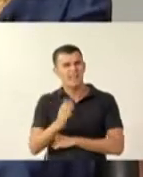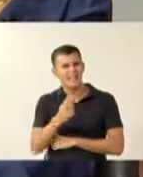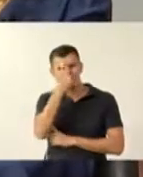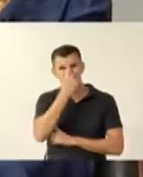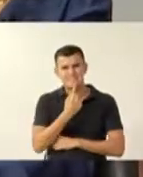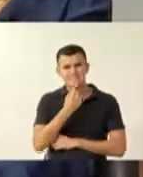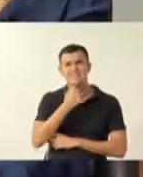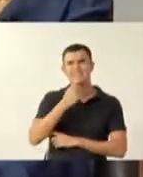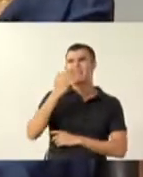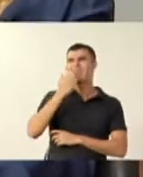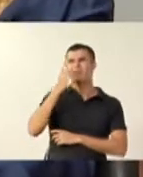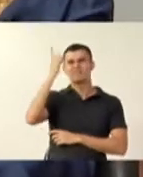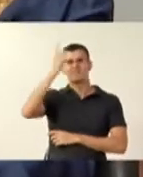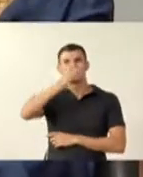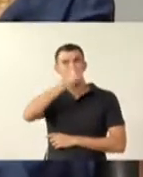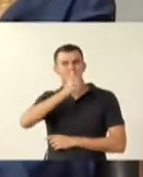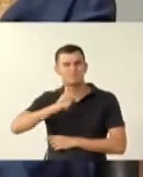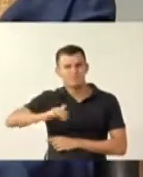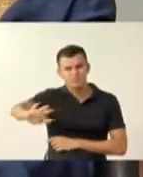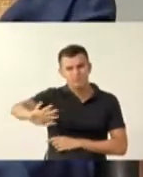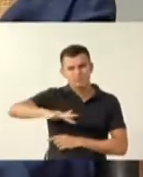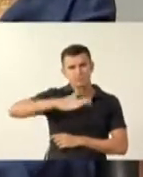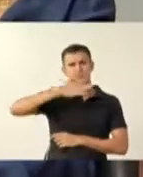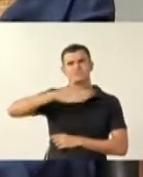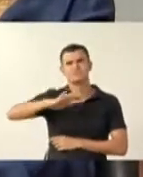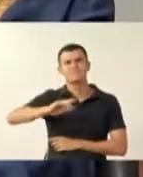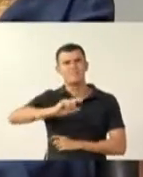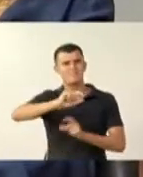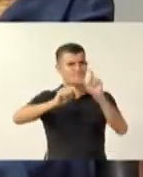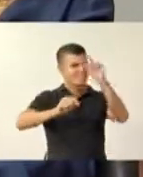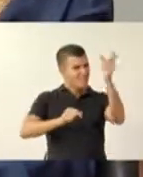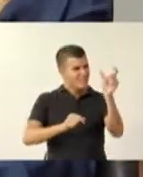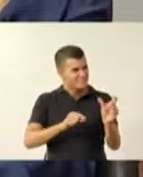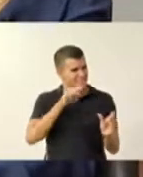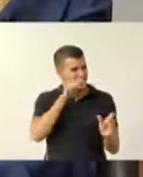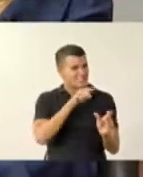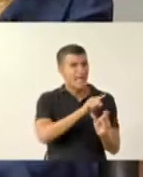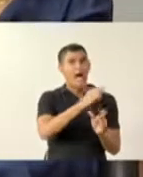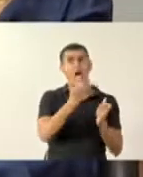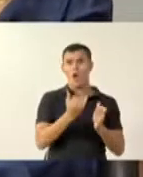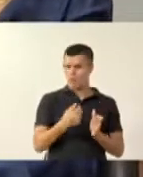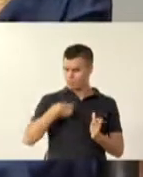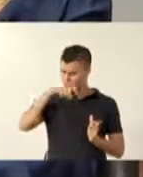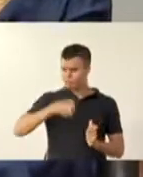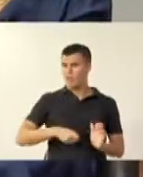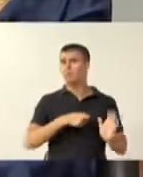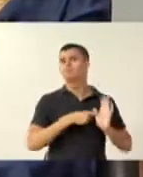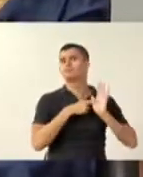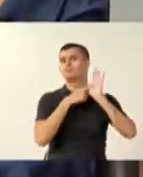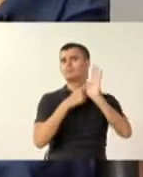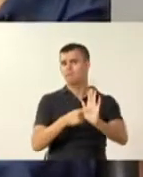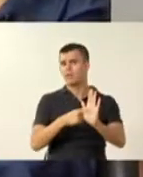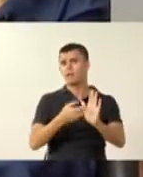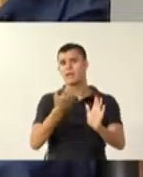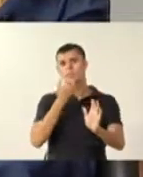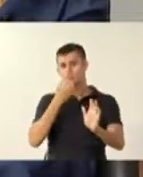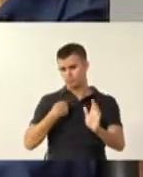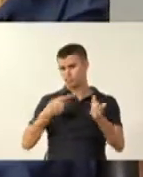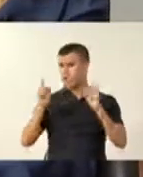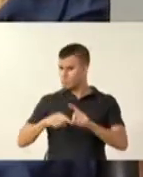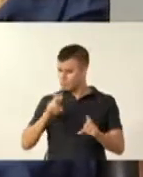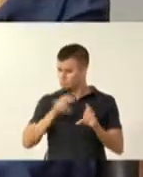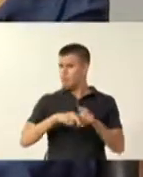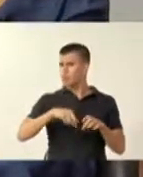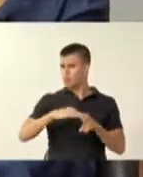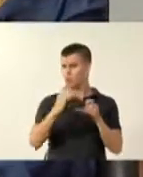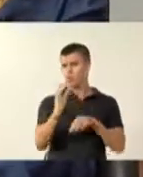la costa pacífica, nosotros, Valle del Cauca, nuestro territorio alrededor, también pudiésemos mostrarle a Colombia que somos